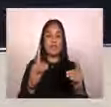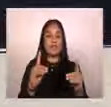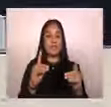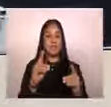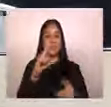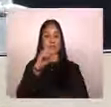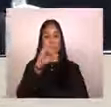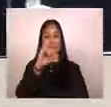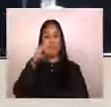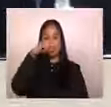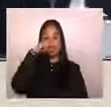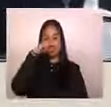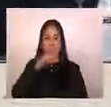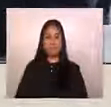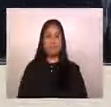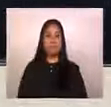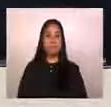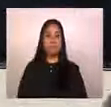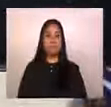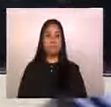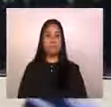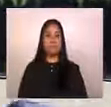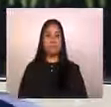Educativa, CIT.